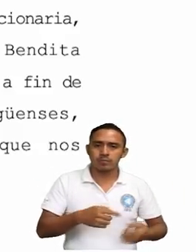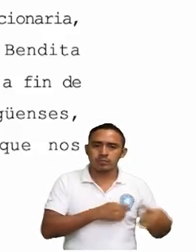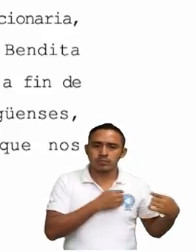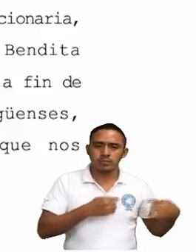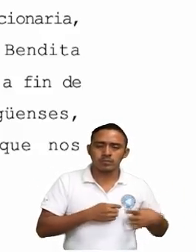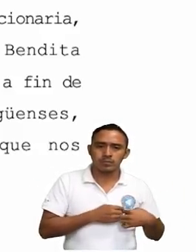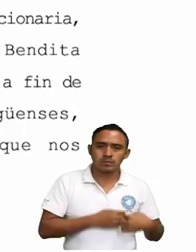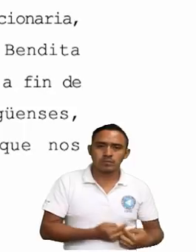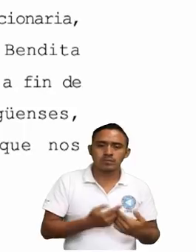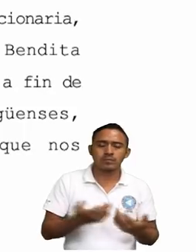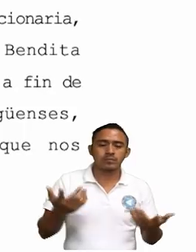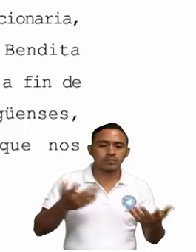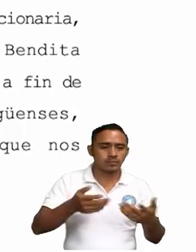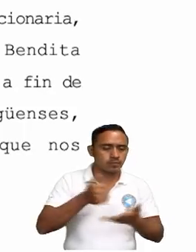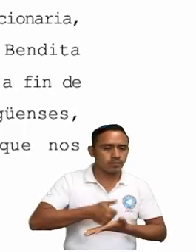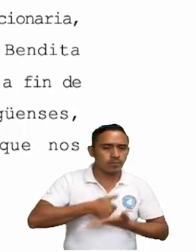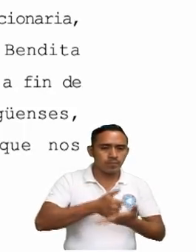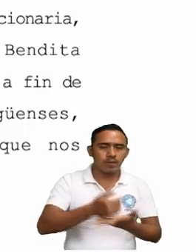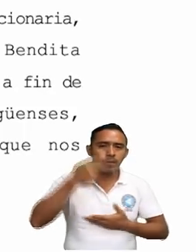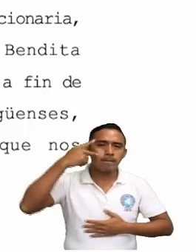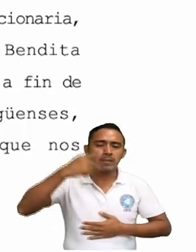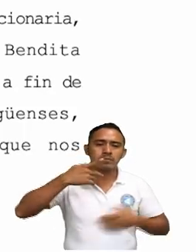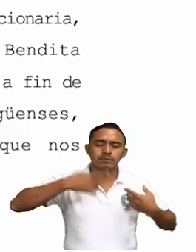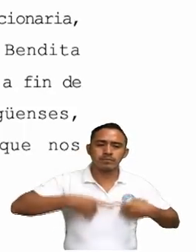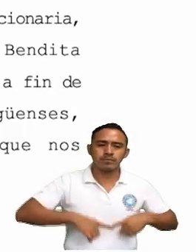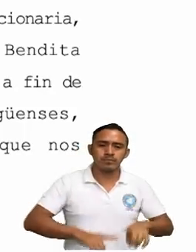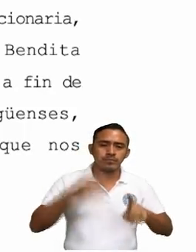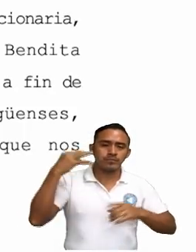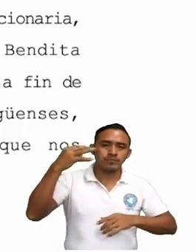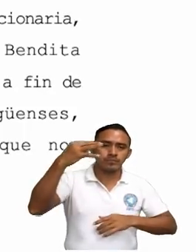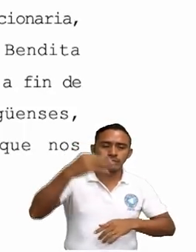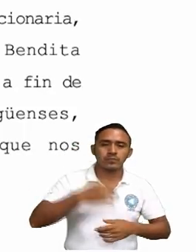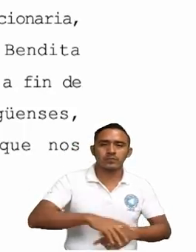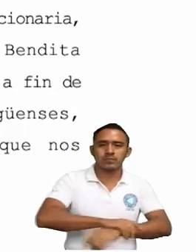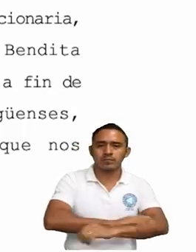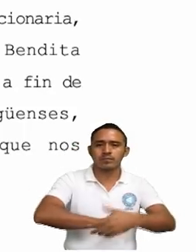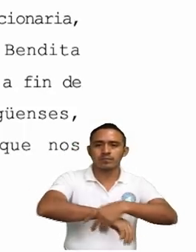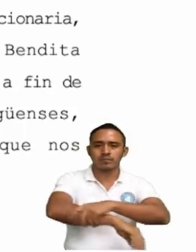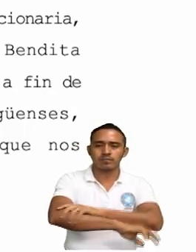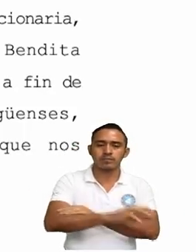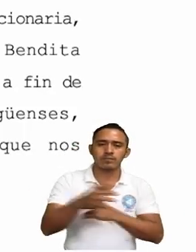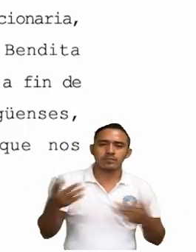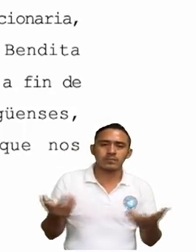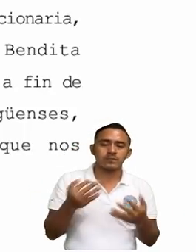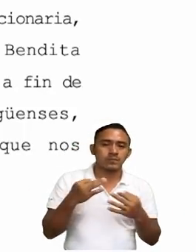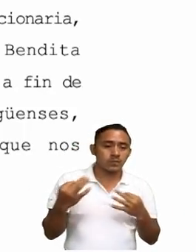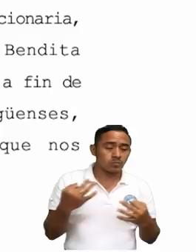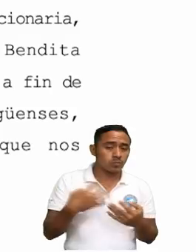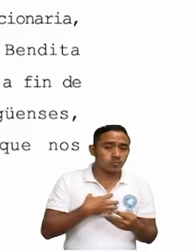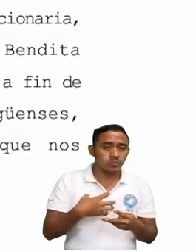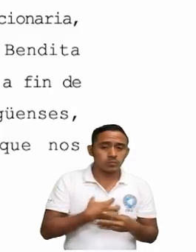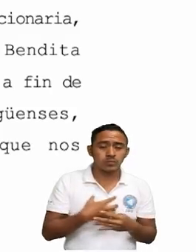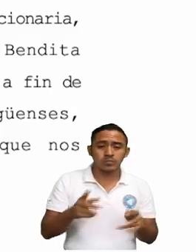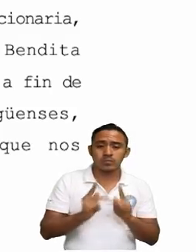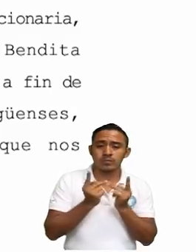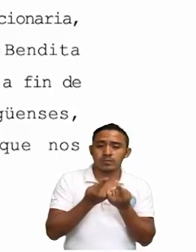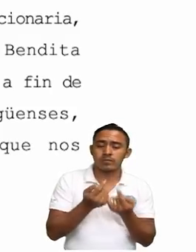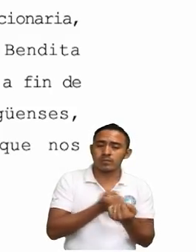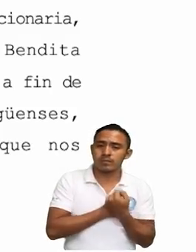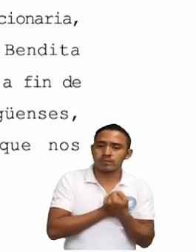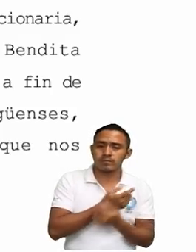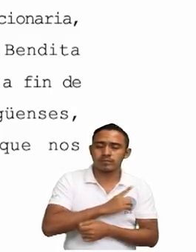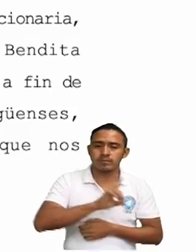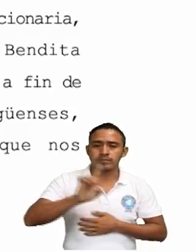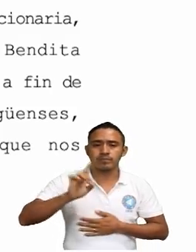y solidarios, que sabemos ver el futuro con dignidad, con valentía y sentido de nación y de pueblo que ama a Dios. Nos